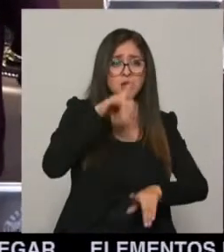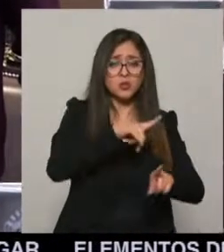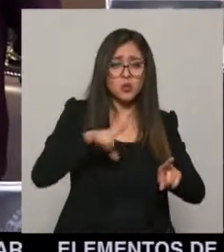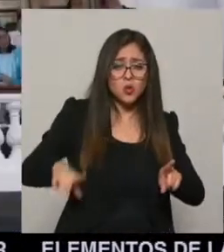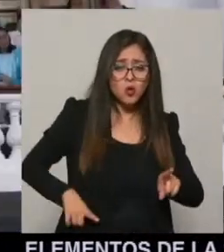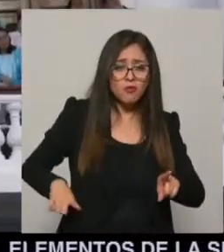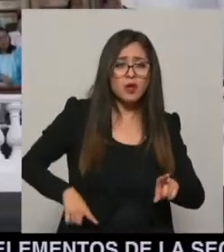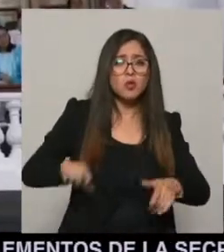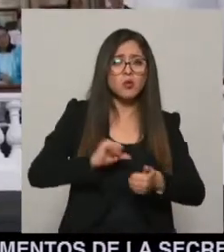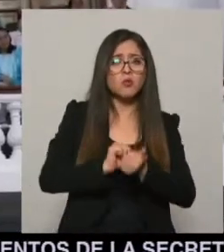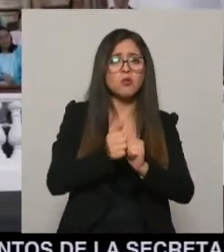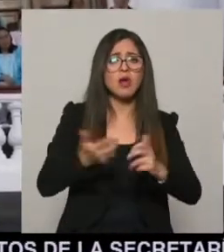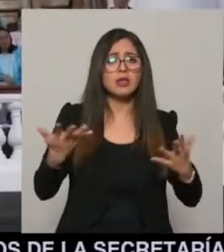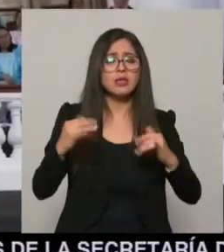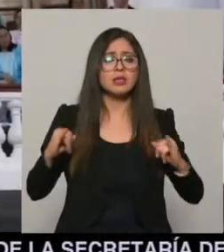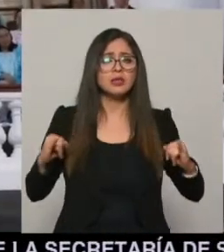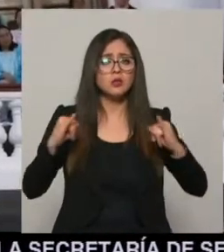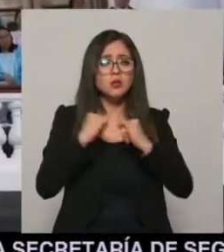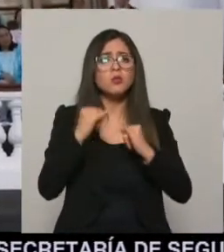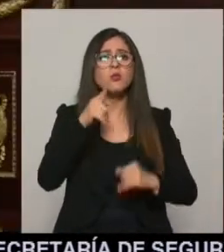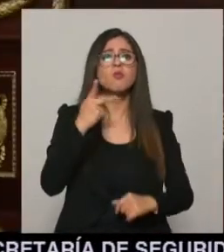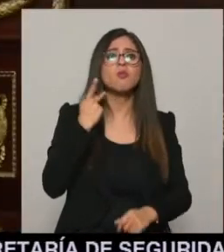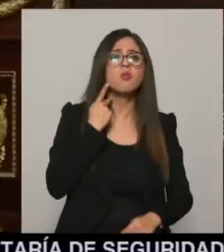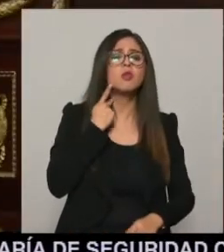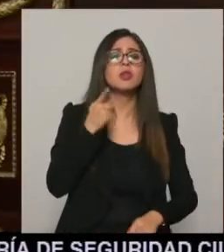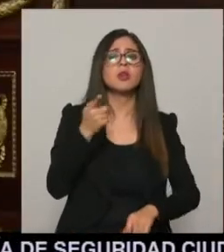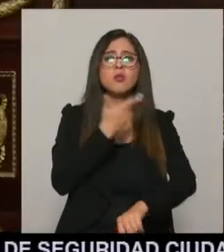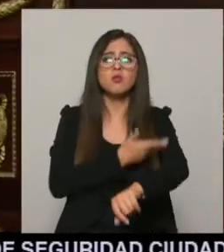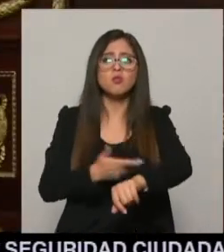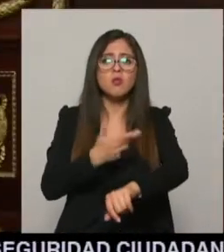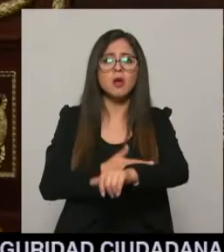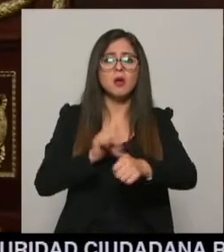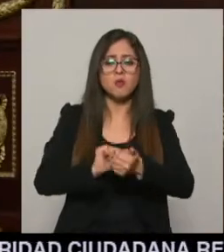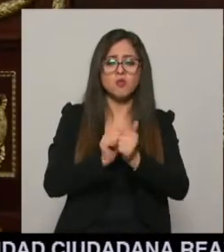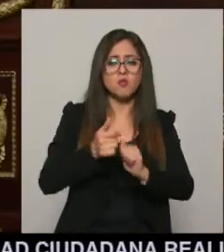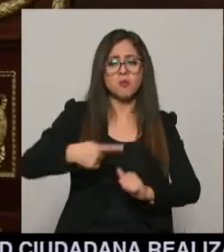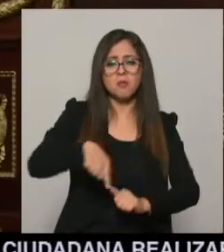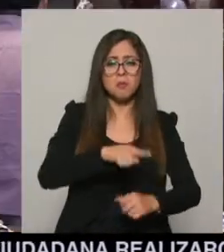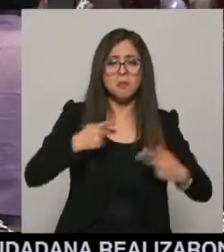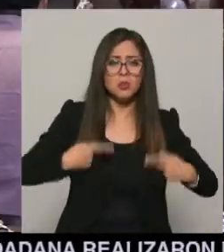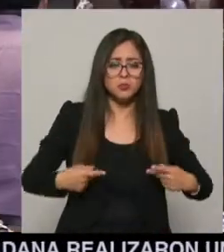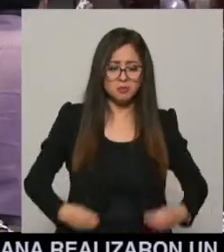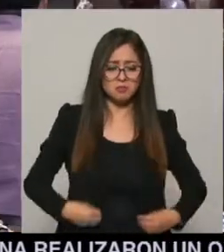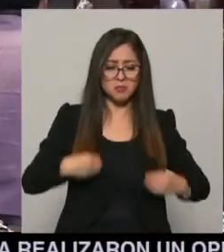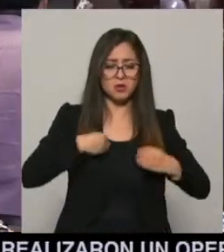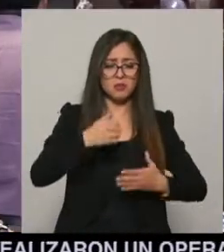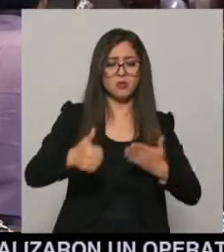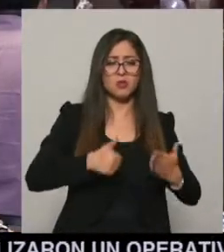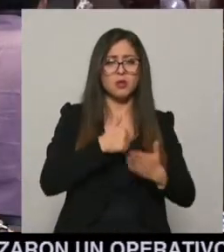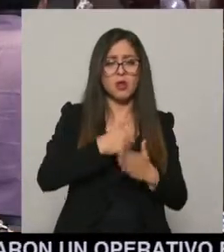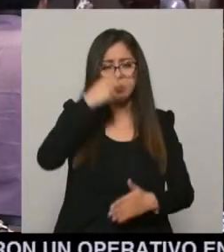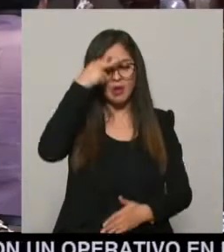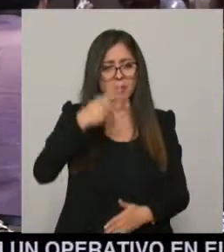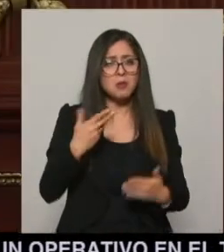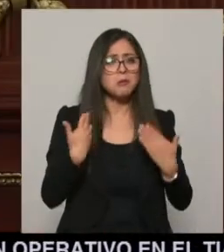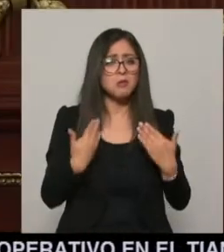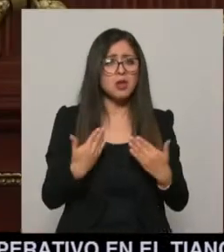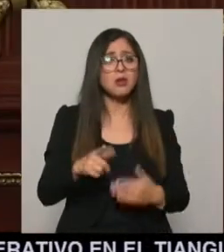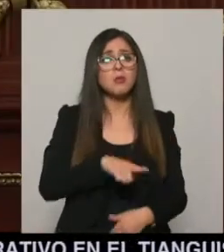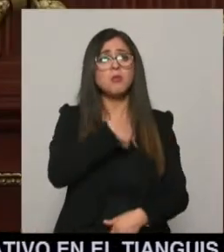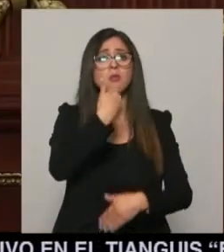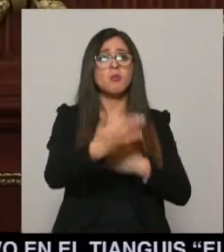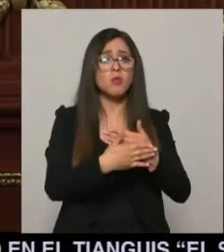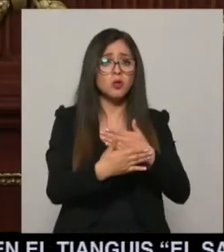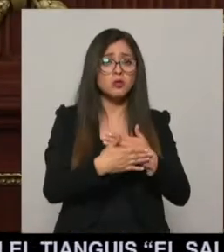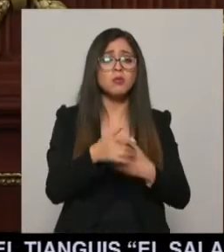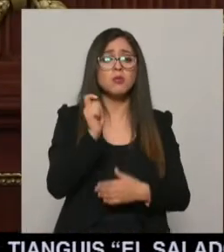las instituciones, las políticas y las estrategias para darle tranquilidad a los ciudadanos. No podemos irnos al próximo periodo legislativo, es decir, a